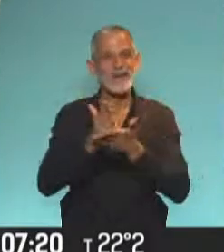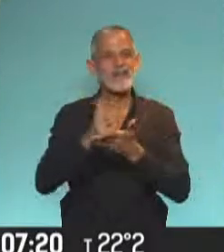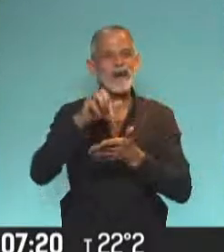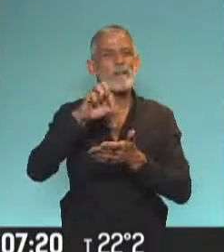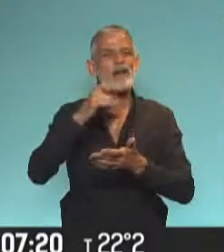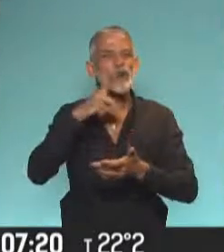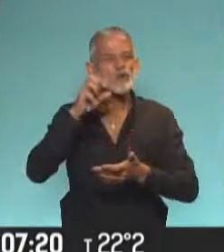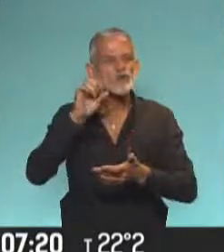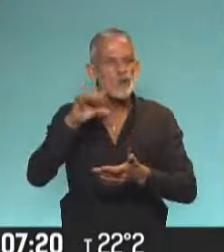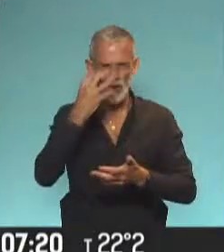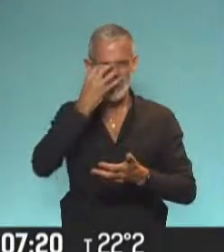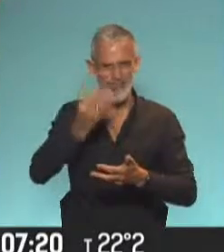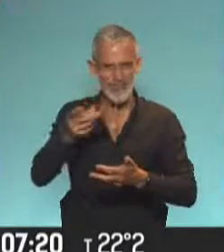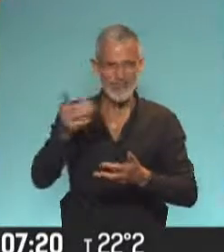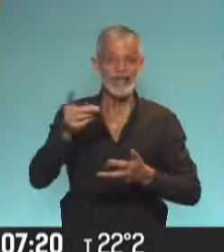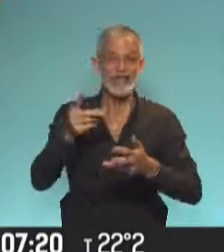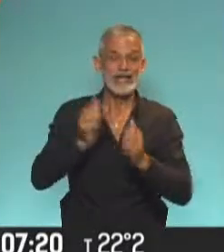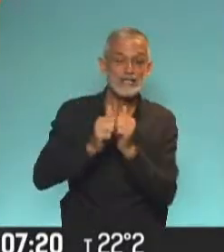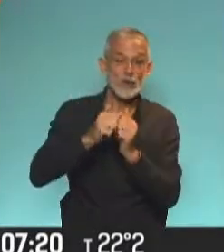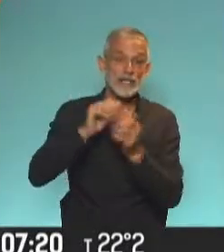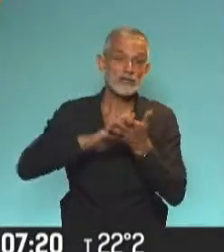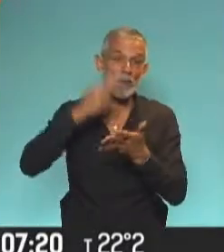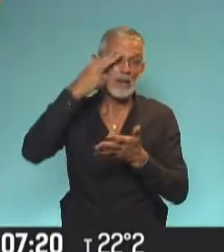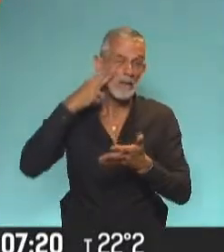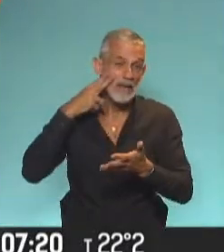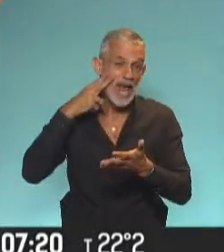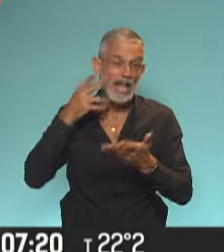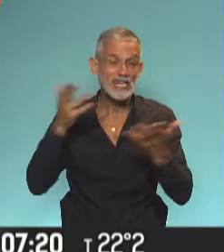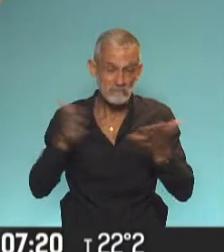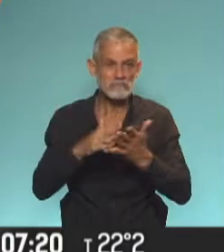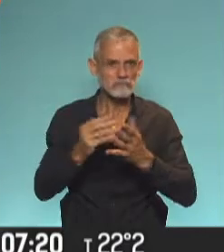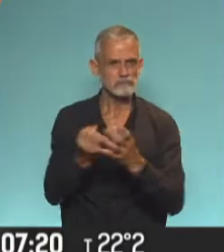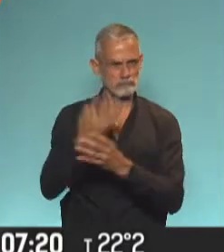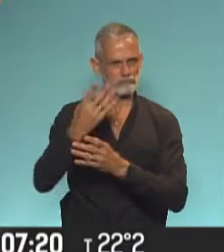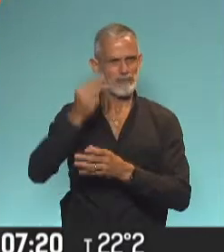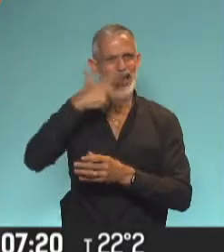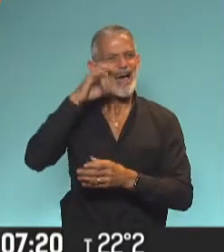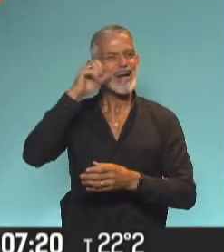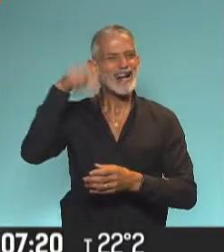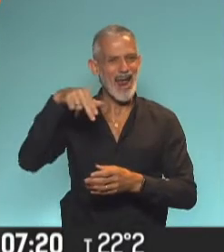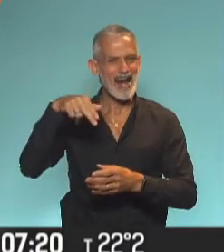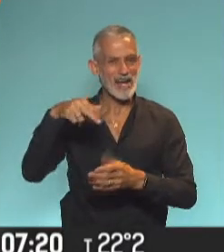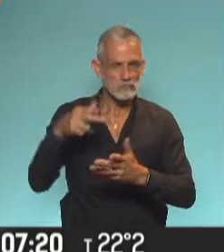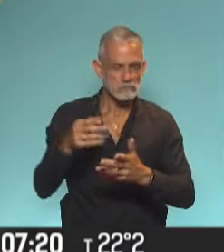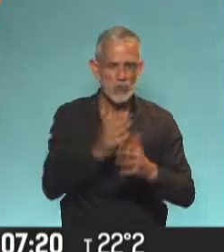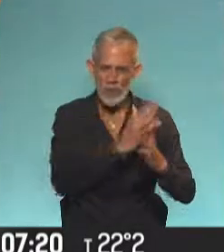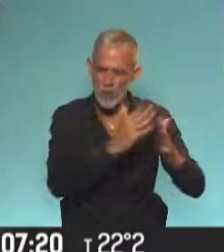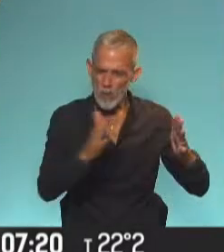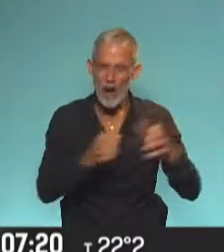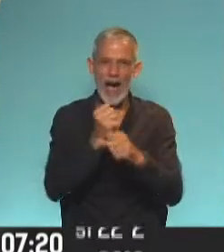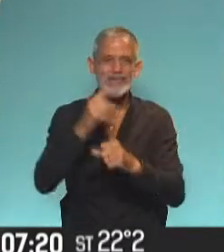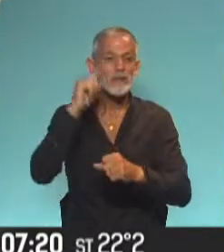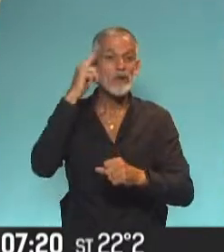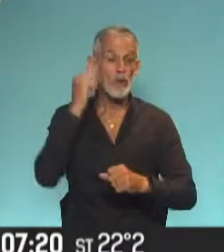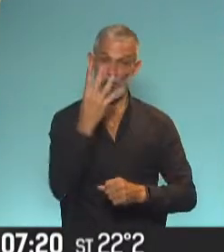pidió que realice una historieta de piratas y el resultado fue la creación de Hernán el Corsario, que desarrolló hasta